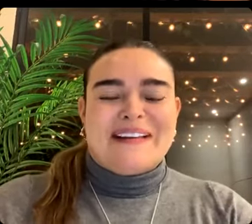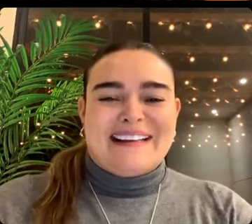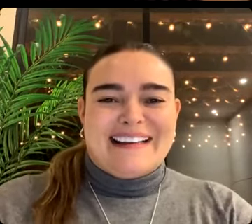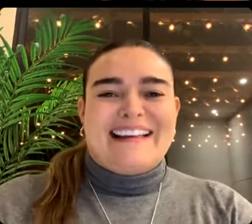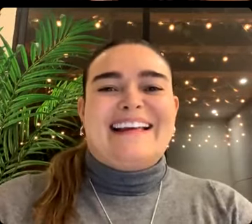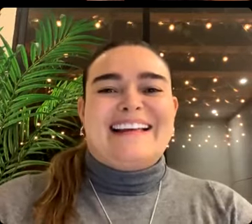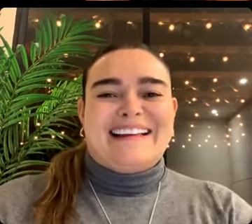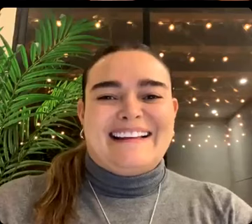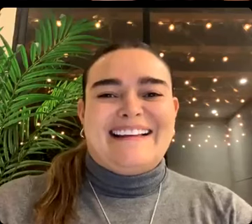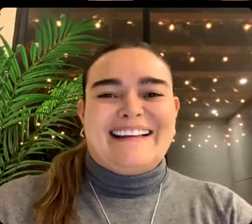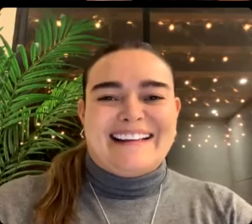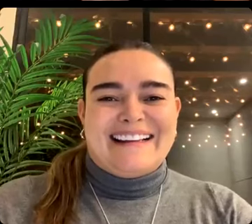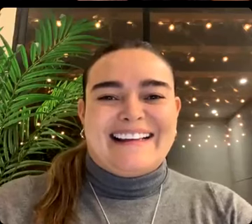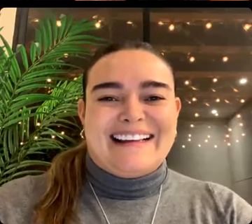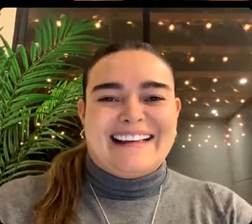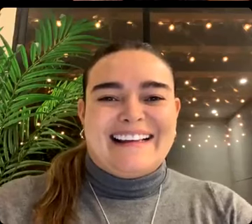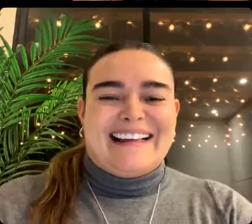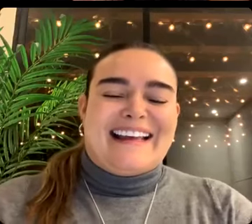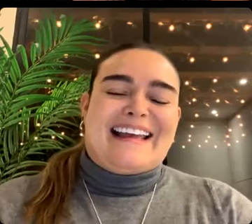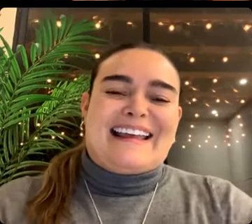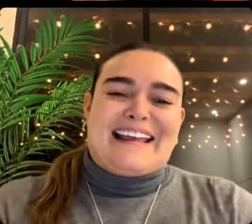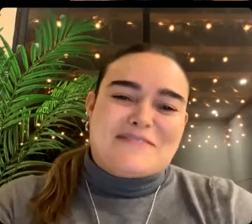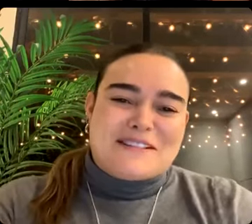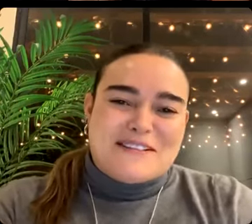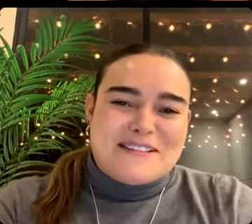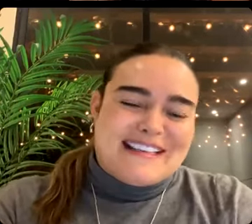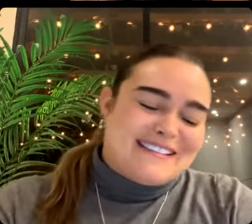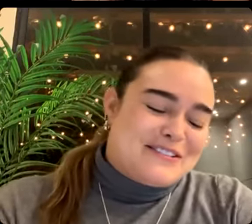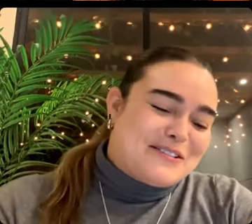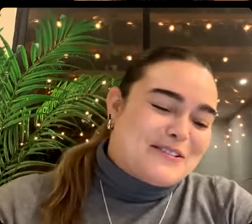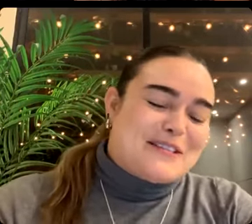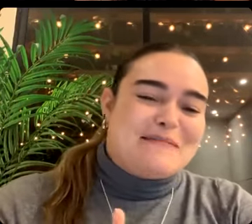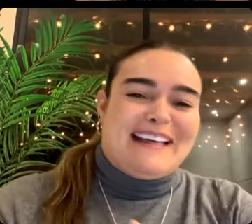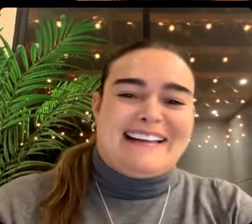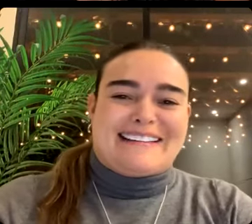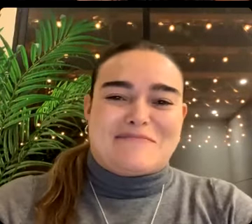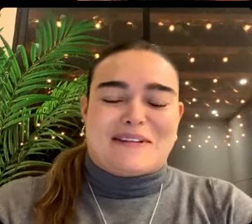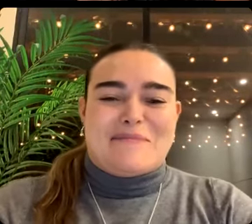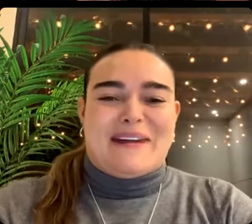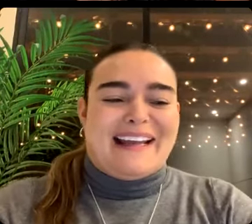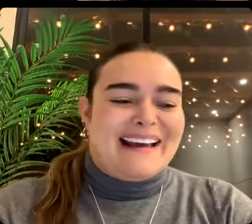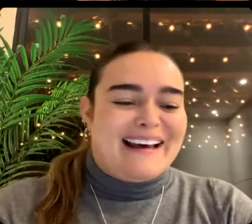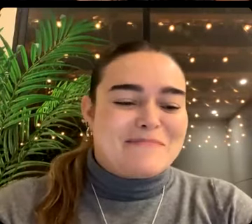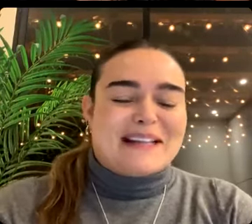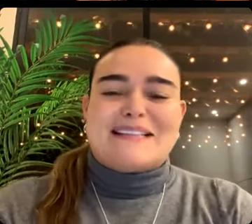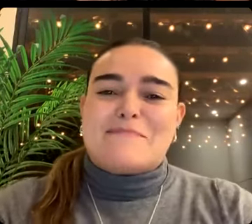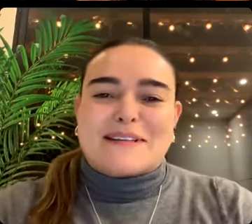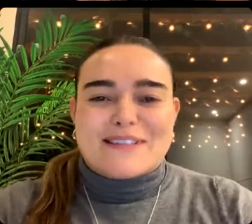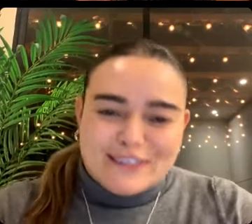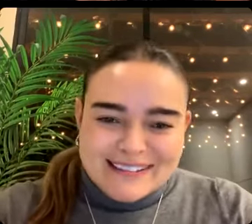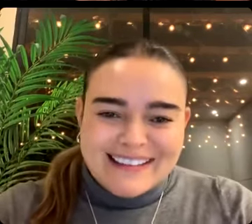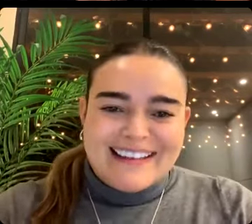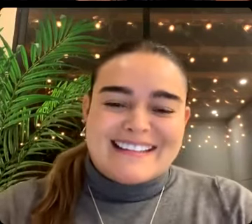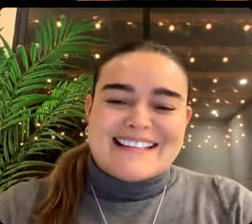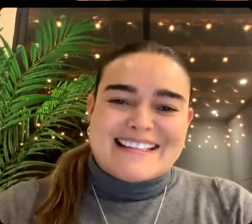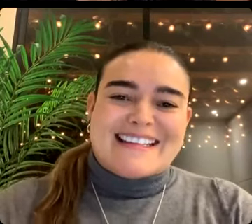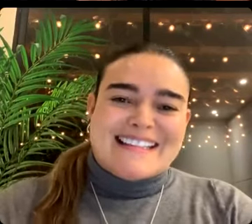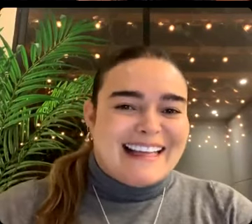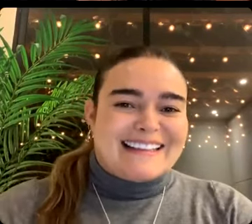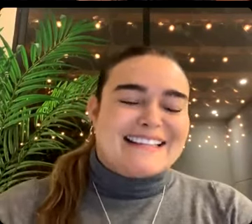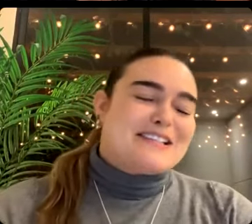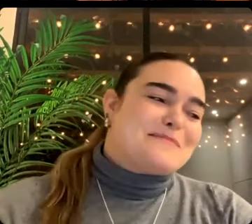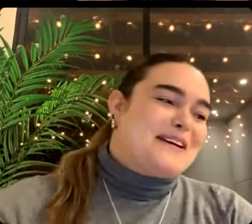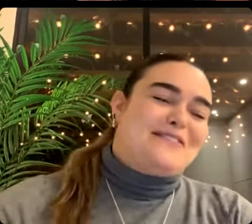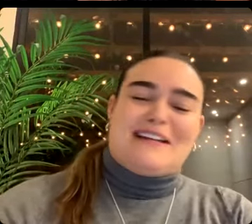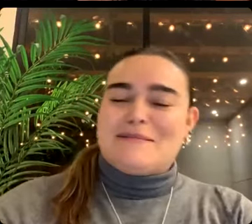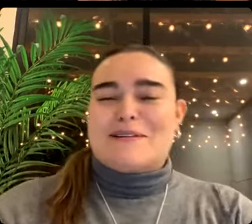gente. Entonces, estamos súper contentos. ¡Qué emoción, Jess! No, nosotros, imagínate, primera participación desde